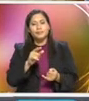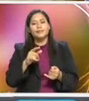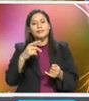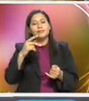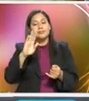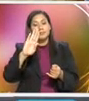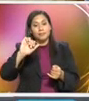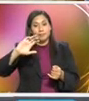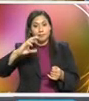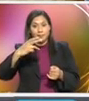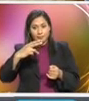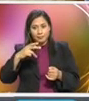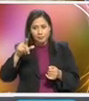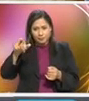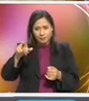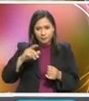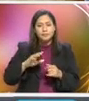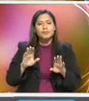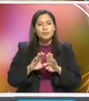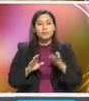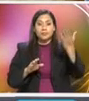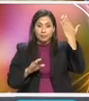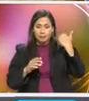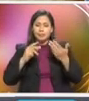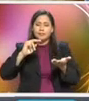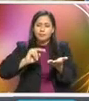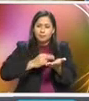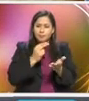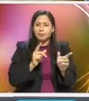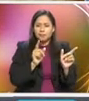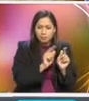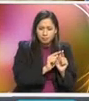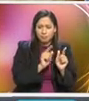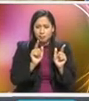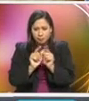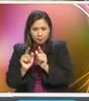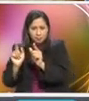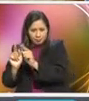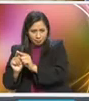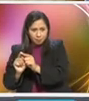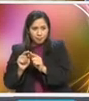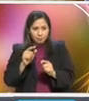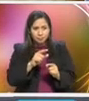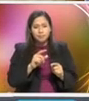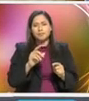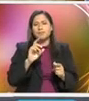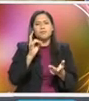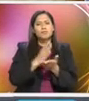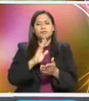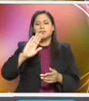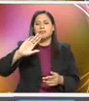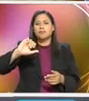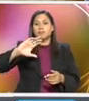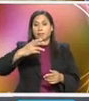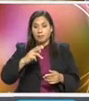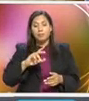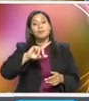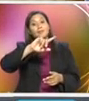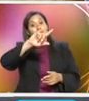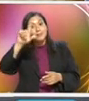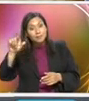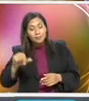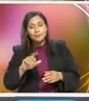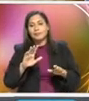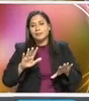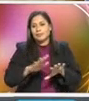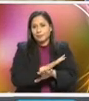de Bach es que al principio sus firmas eran muy cortas y terminaban en la parte de Bach. Posteriormente